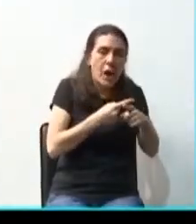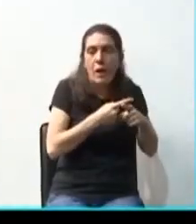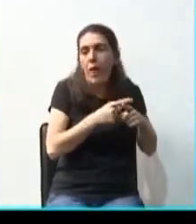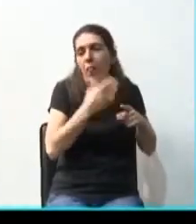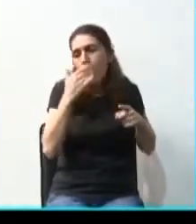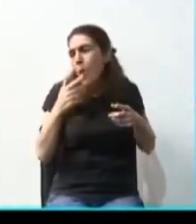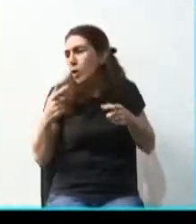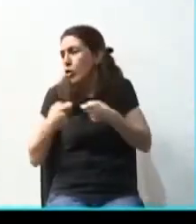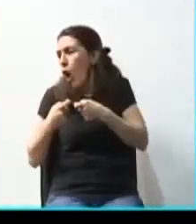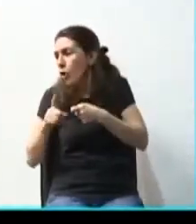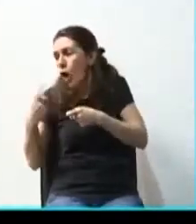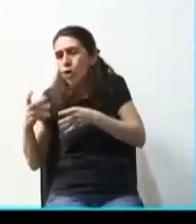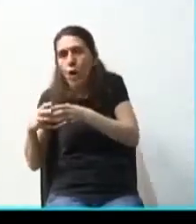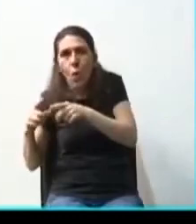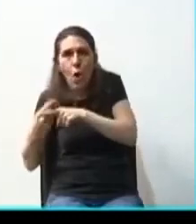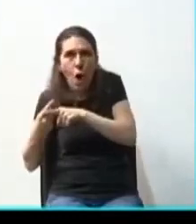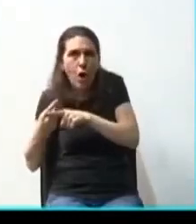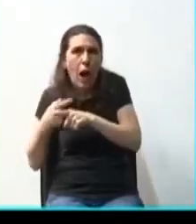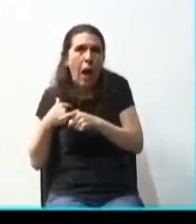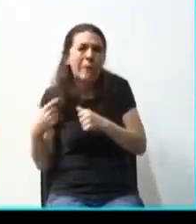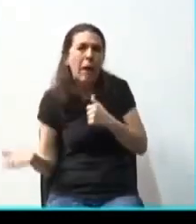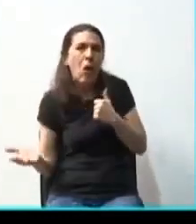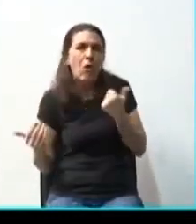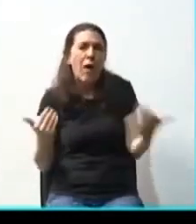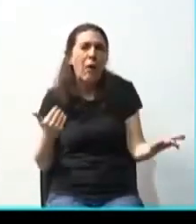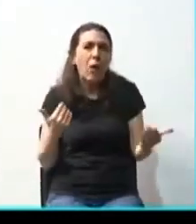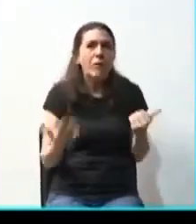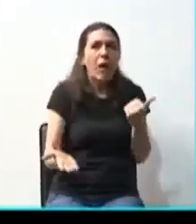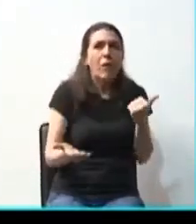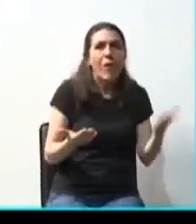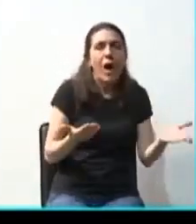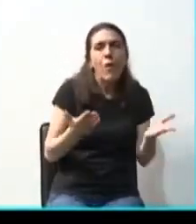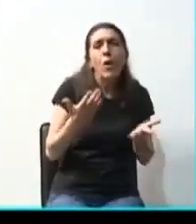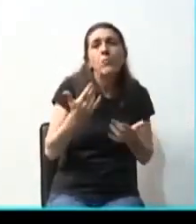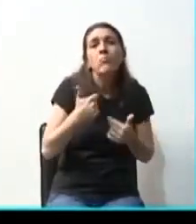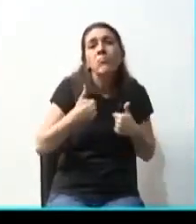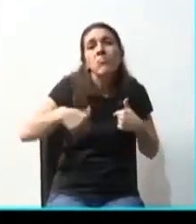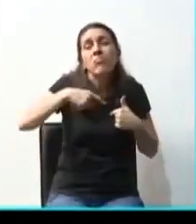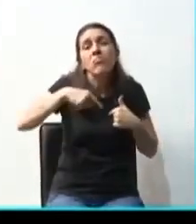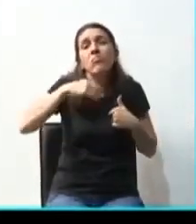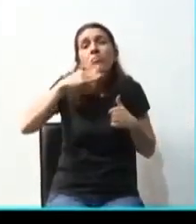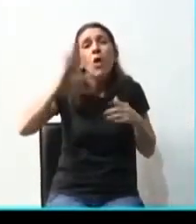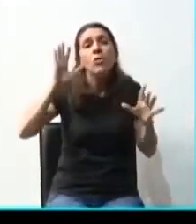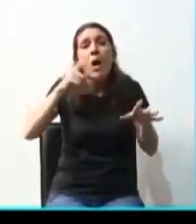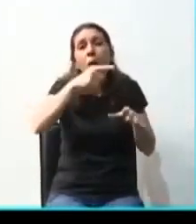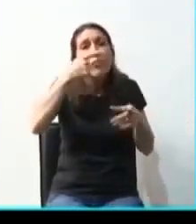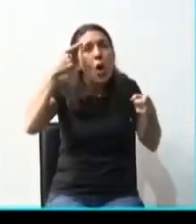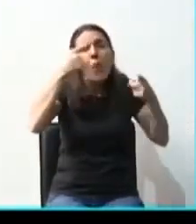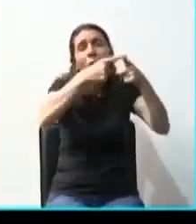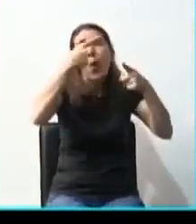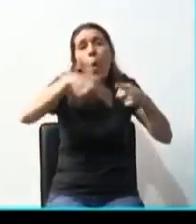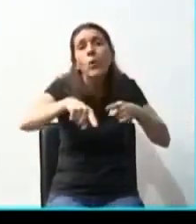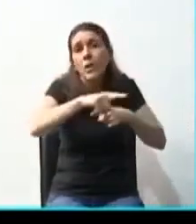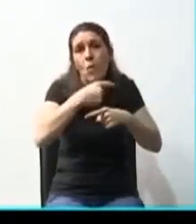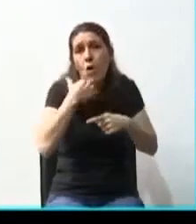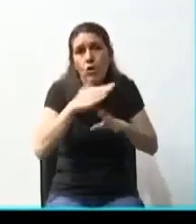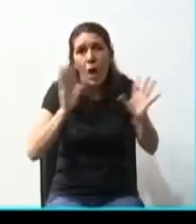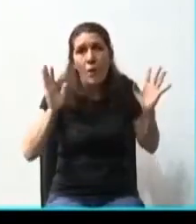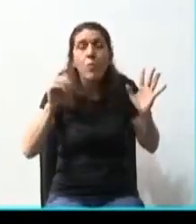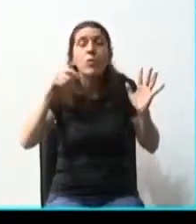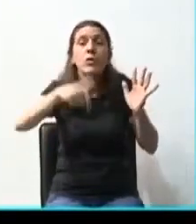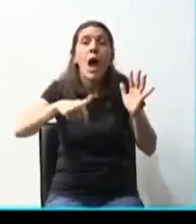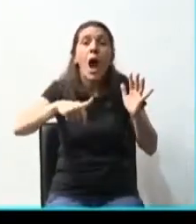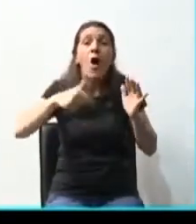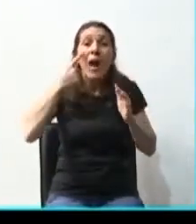bloque, que hace a favores de diferente tipo, que uno no sabe sus manifestaciones finales, y que vemos ahora